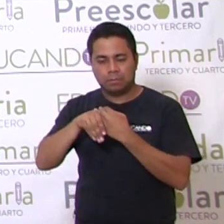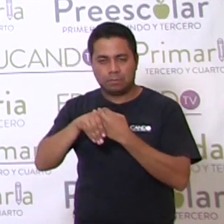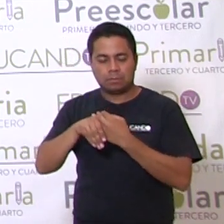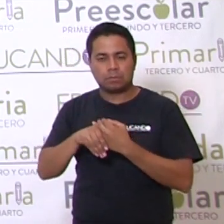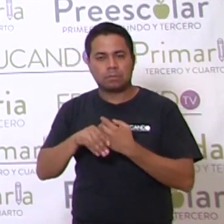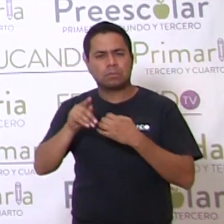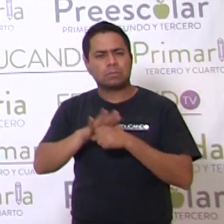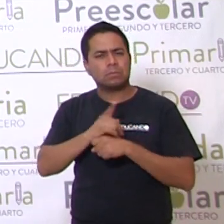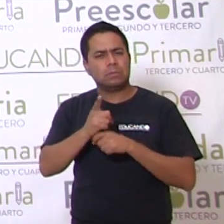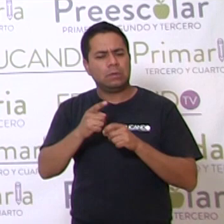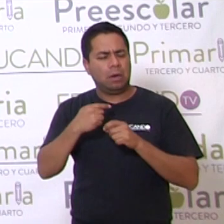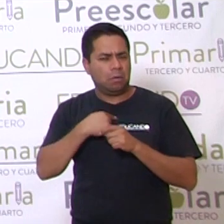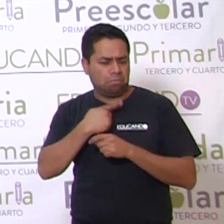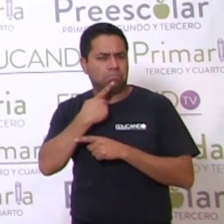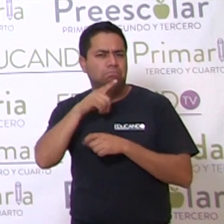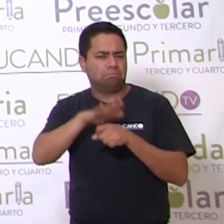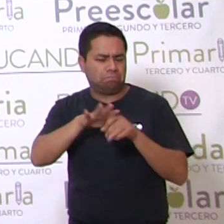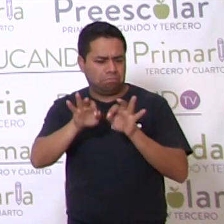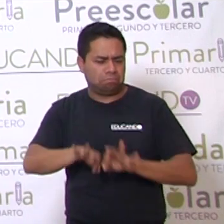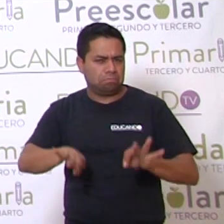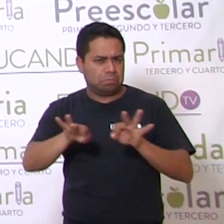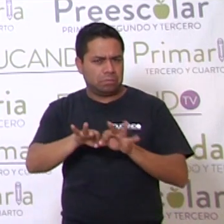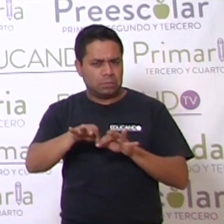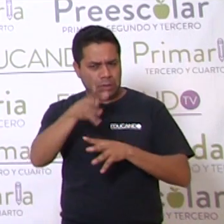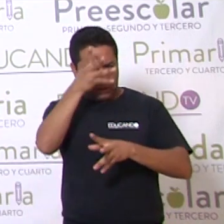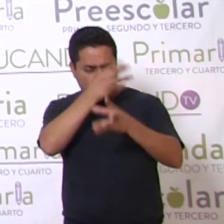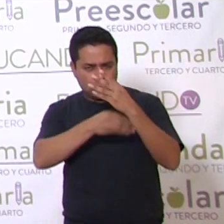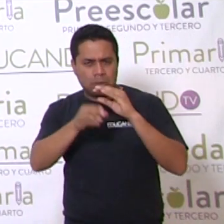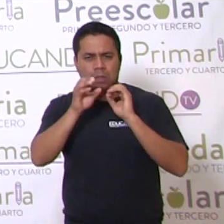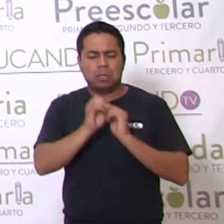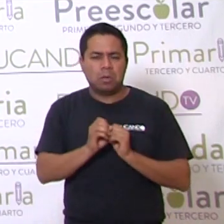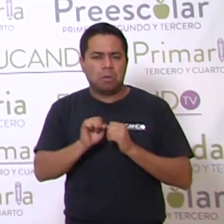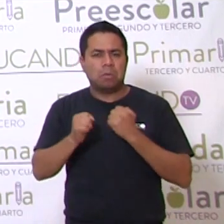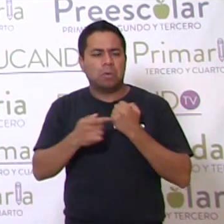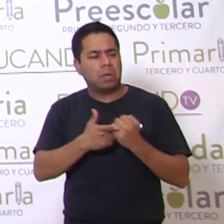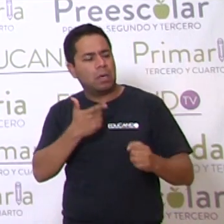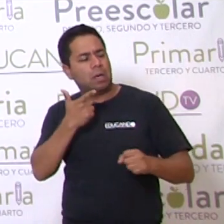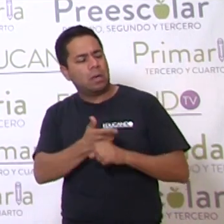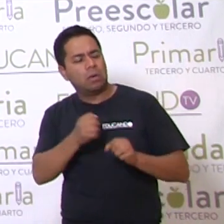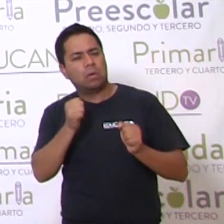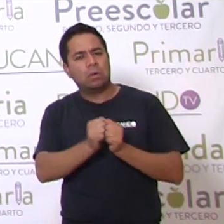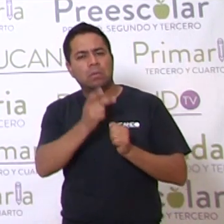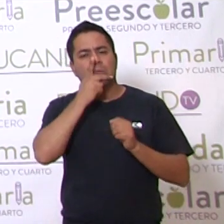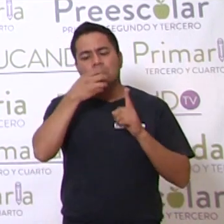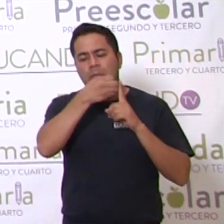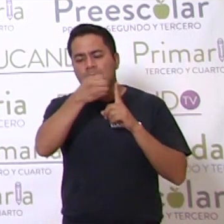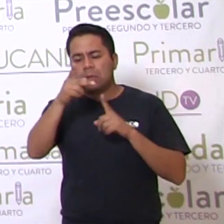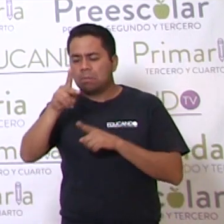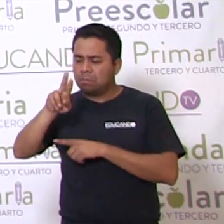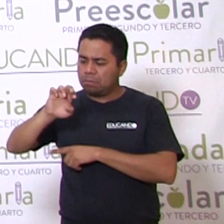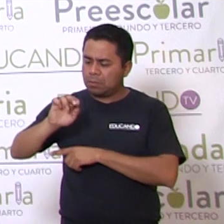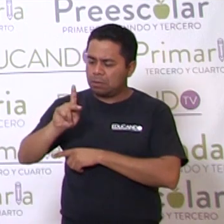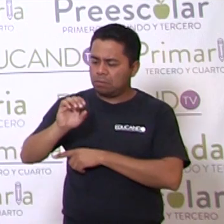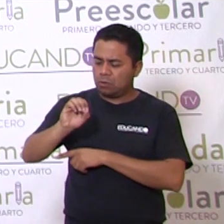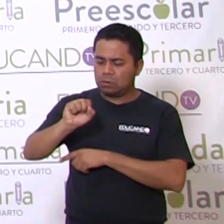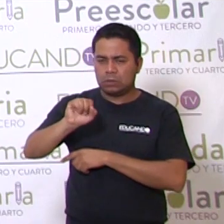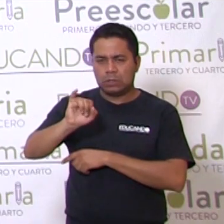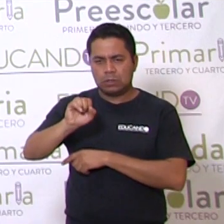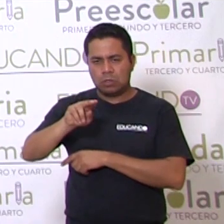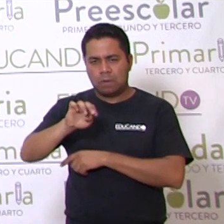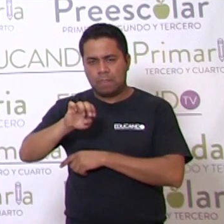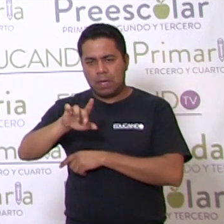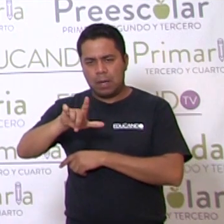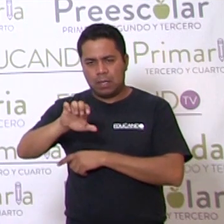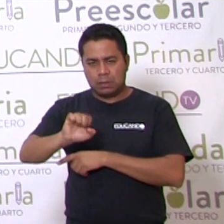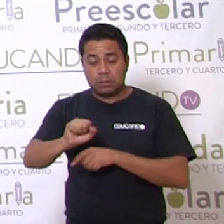¿Por qué es tan importante aprender o identificar lo que son las frases preposicionales? Es necesario que